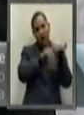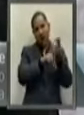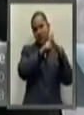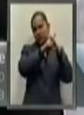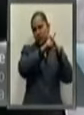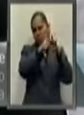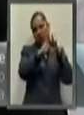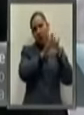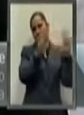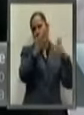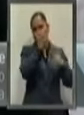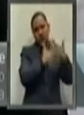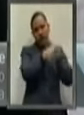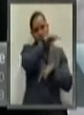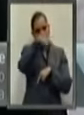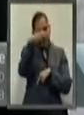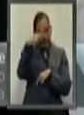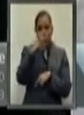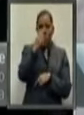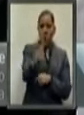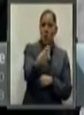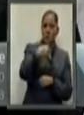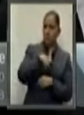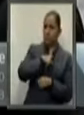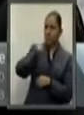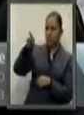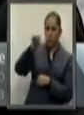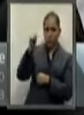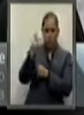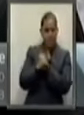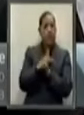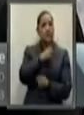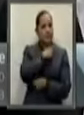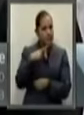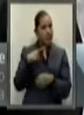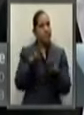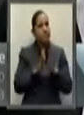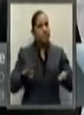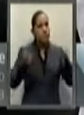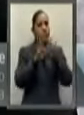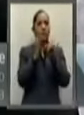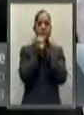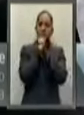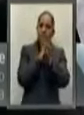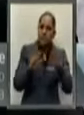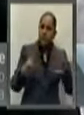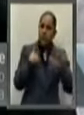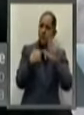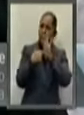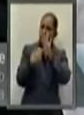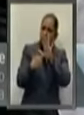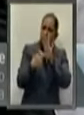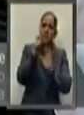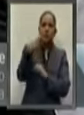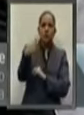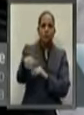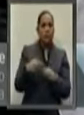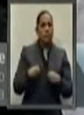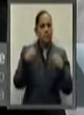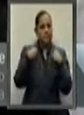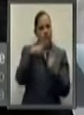como informar y difundir el cumplimiento de obligaciones y derechos y proteger su integridad física